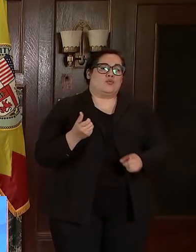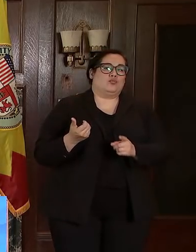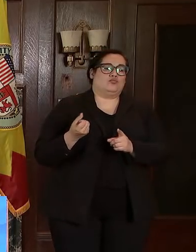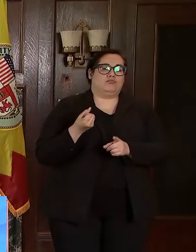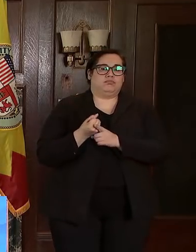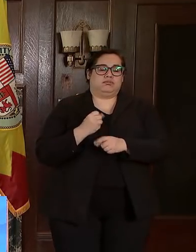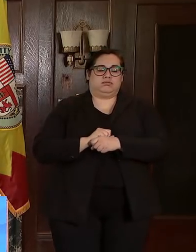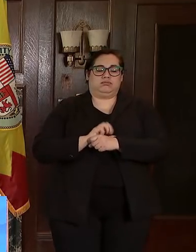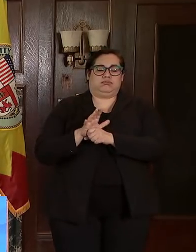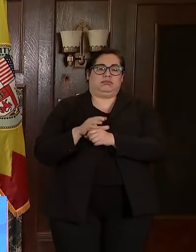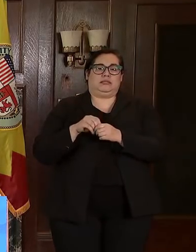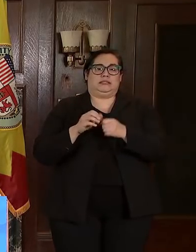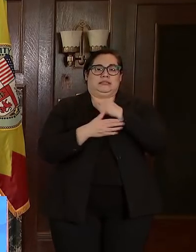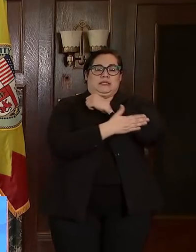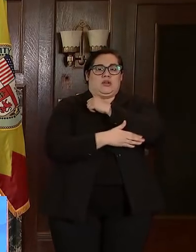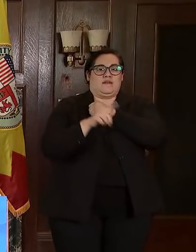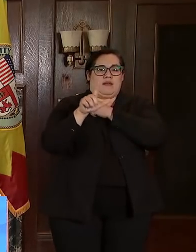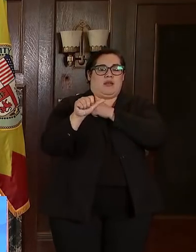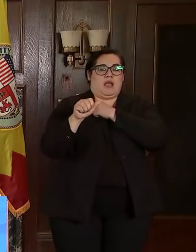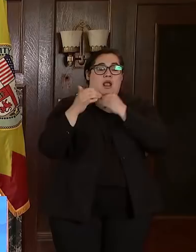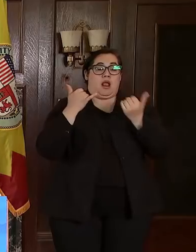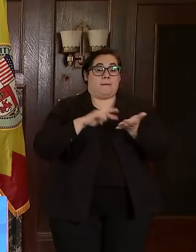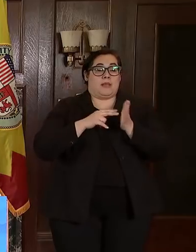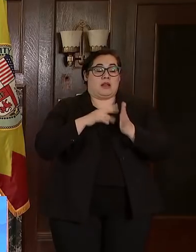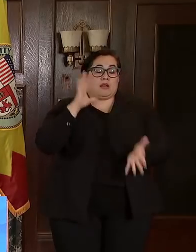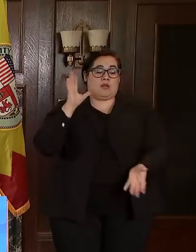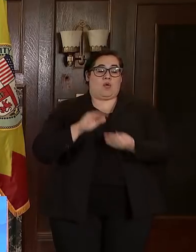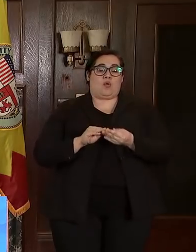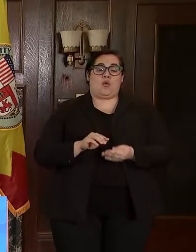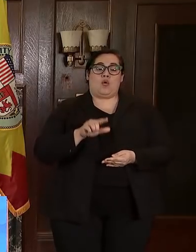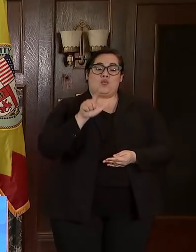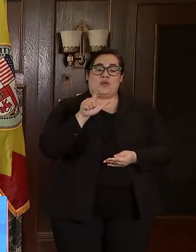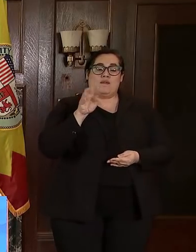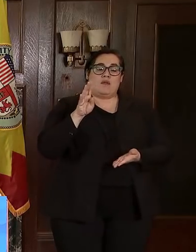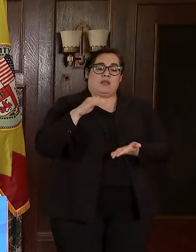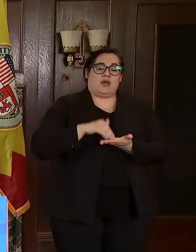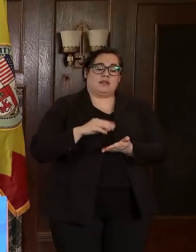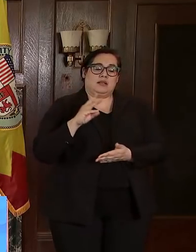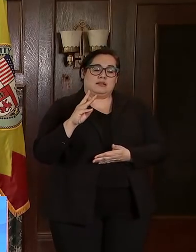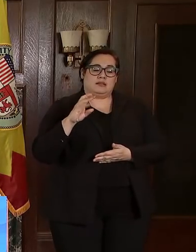en el condado de Los Ángeles, llegando a un total de